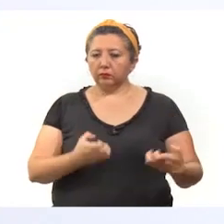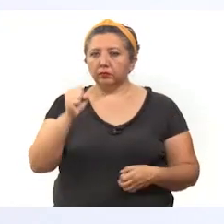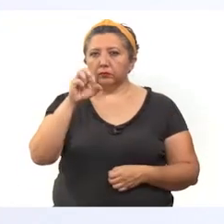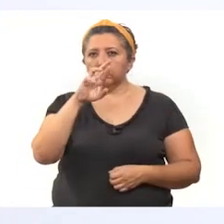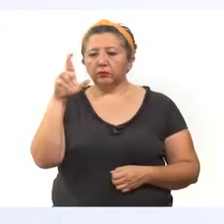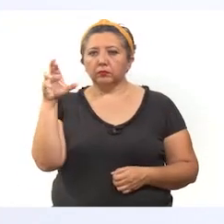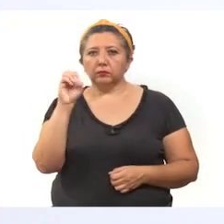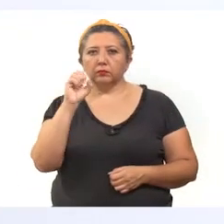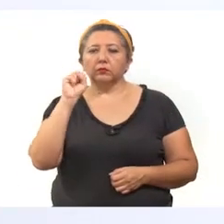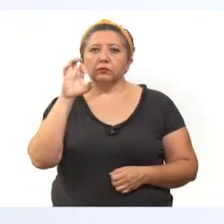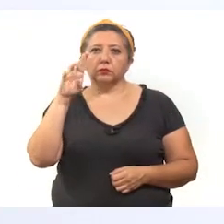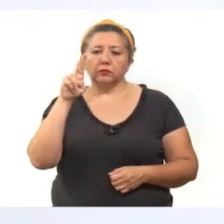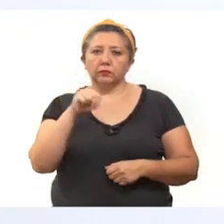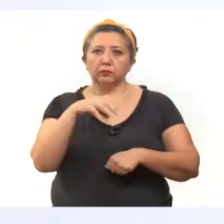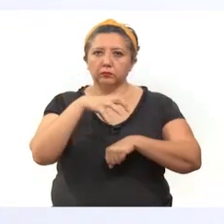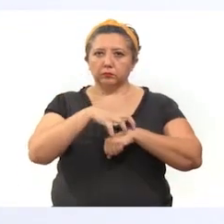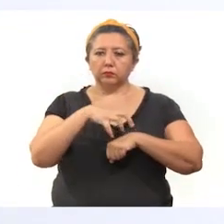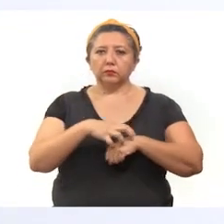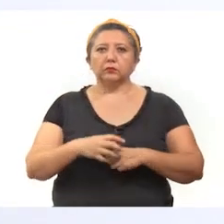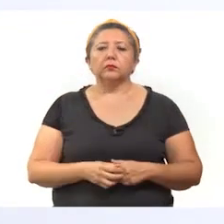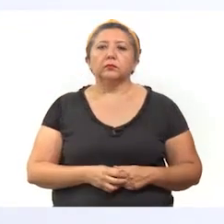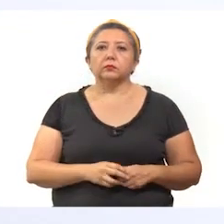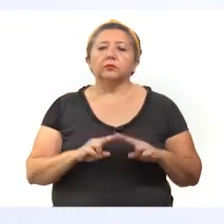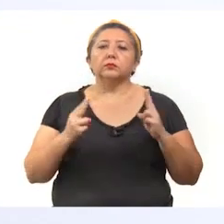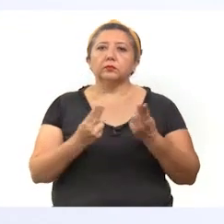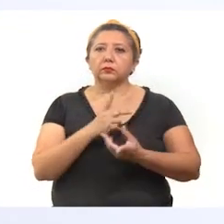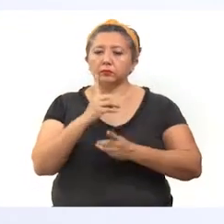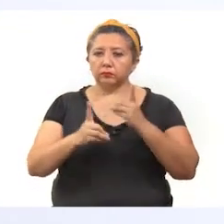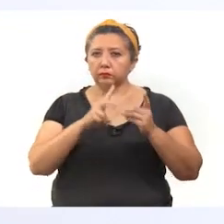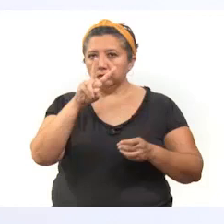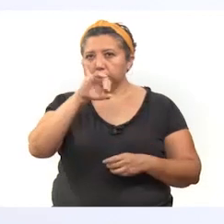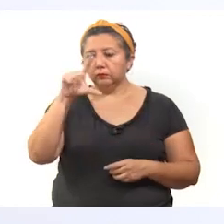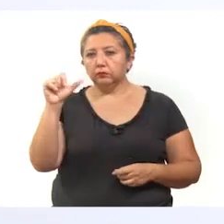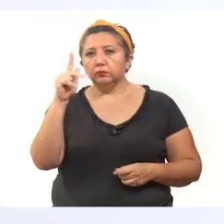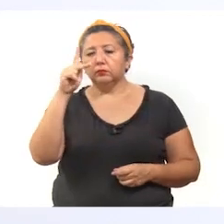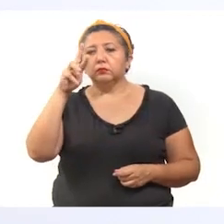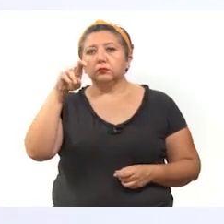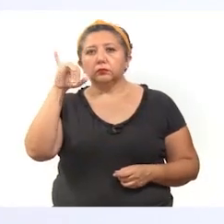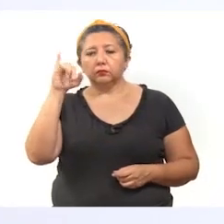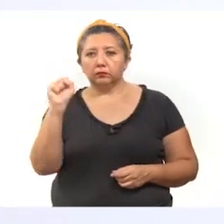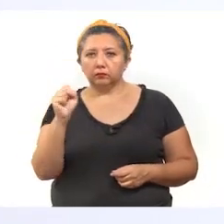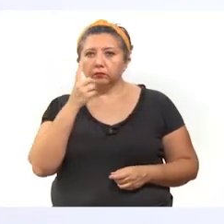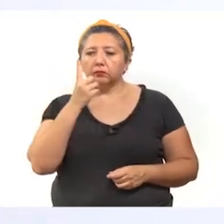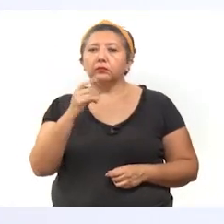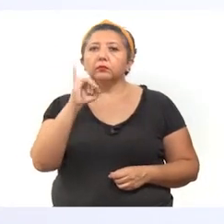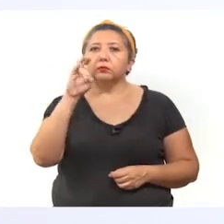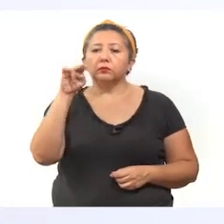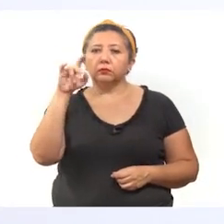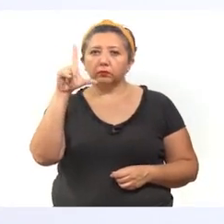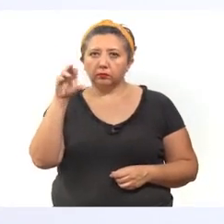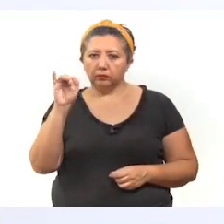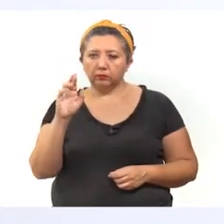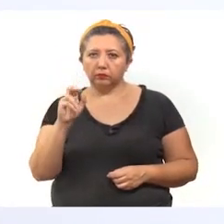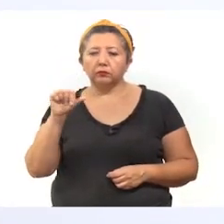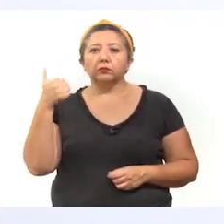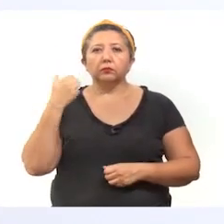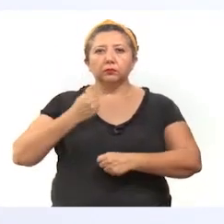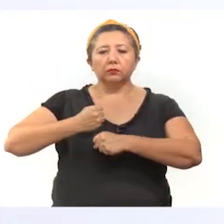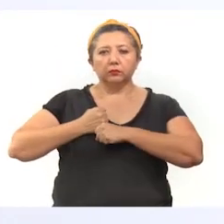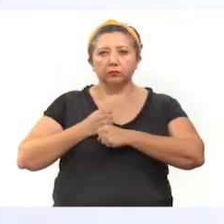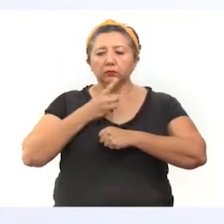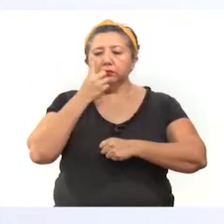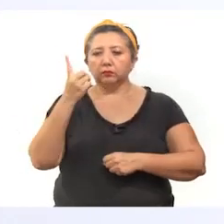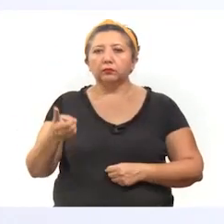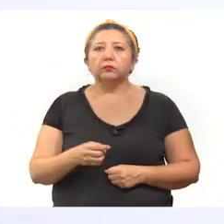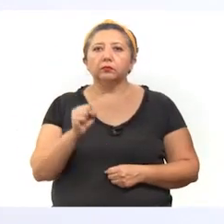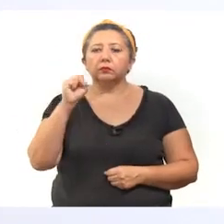el Multigimnasio Socorro Cerón de la Unidad Deportiva Cuculcán, la Unidad Deportiva Villa Palmira, la Unidad Deportiva Inalámbrica, el